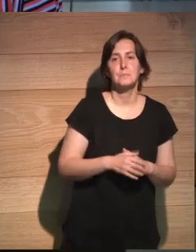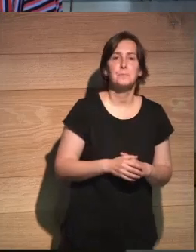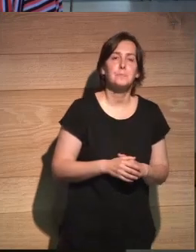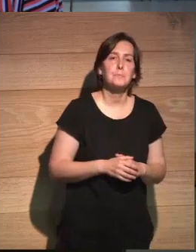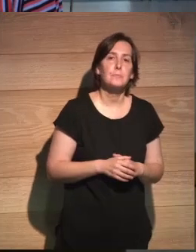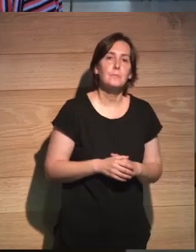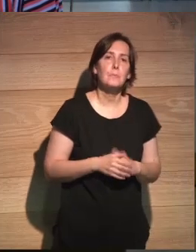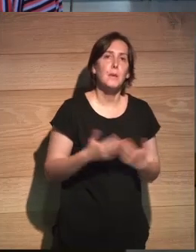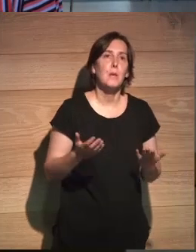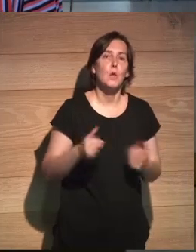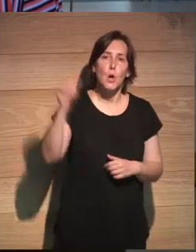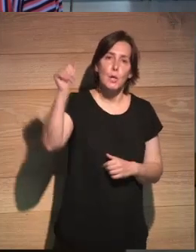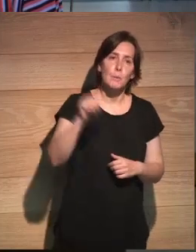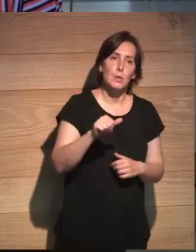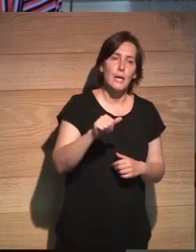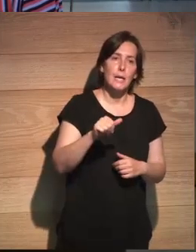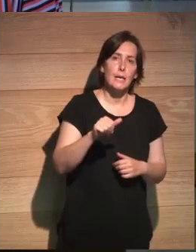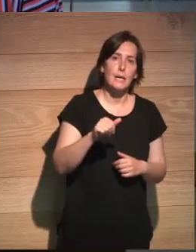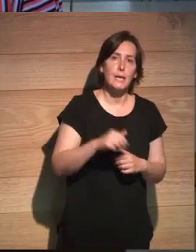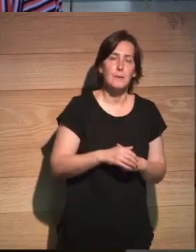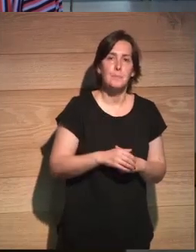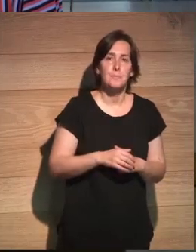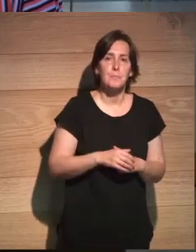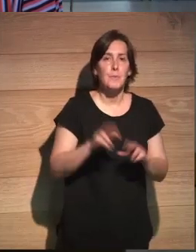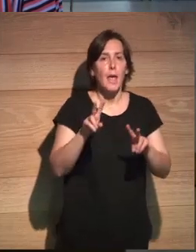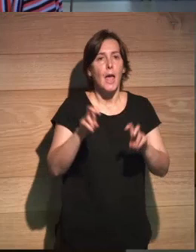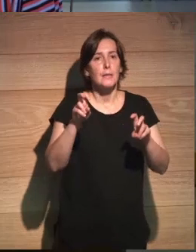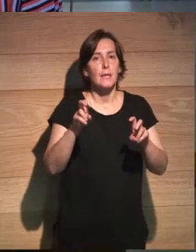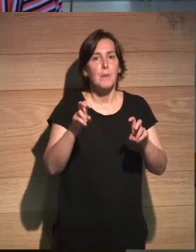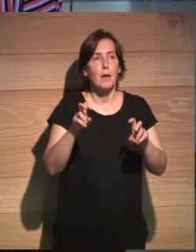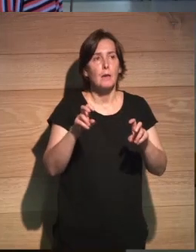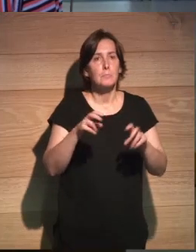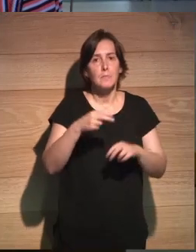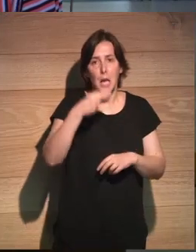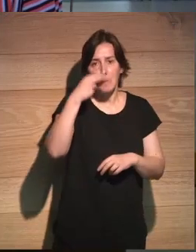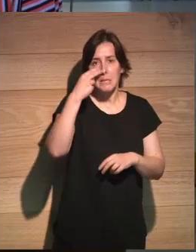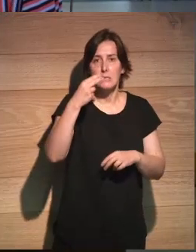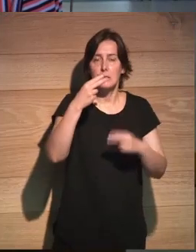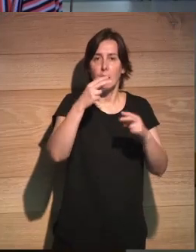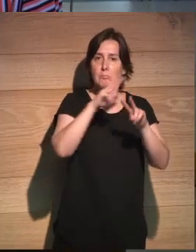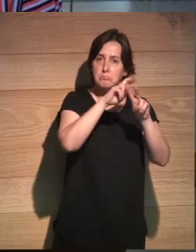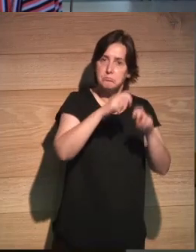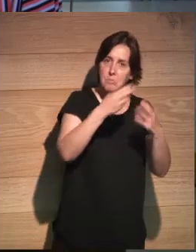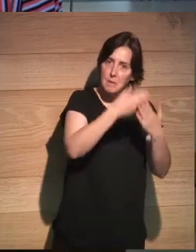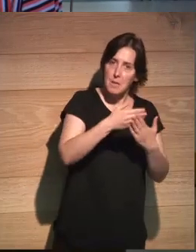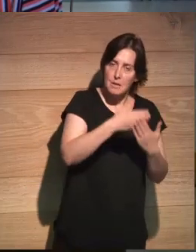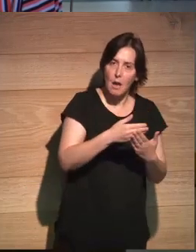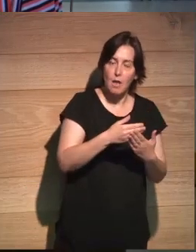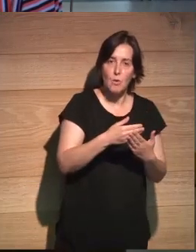sobre Elon Musk o sobre la última visita de un investigador o investigadora